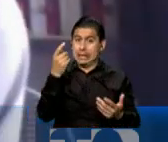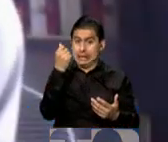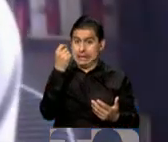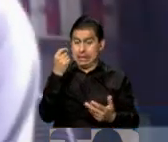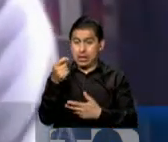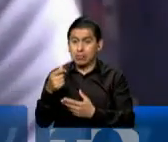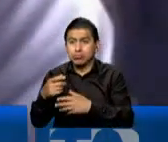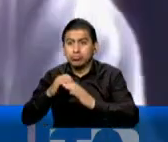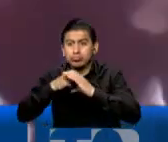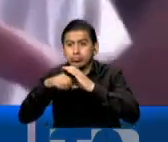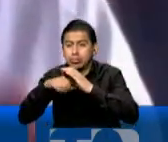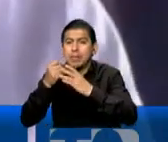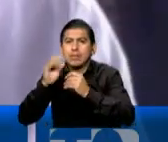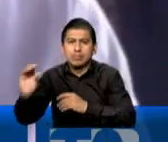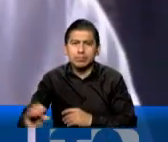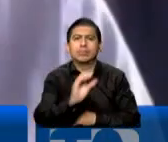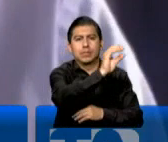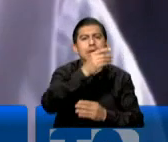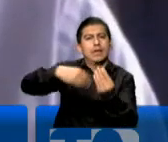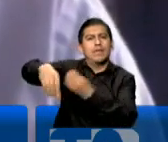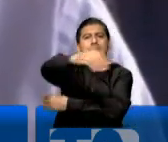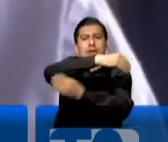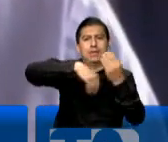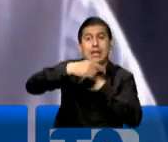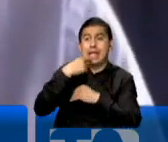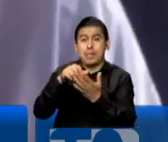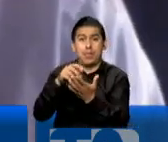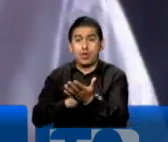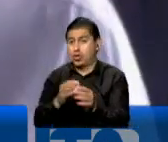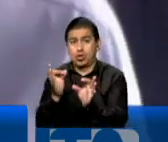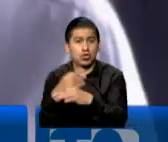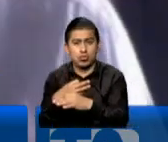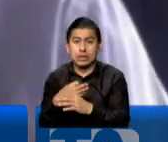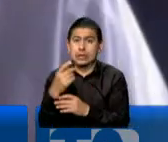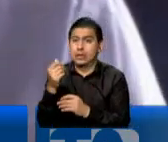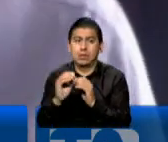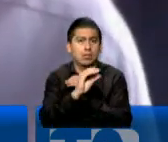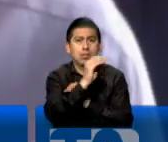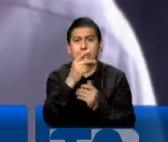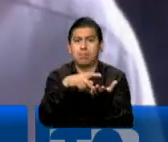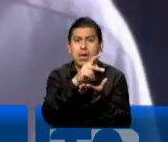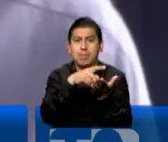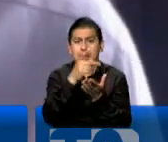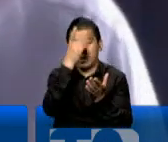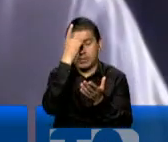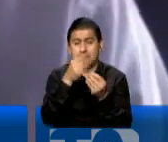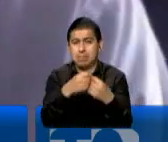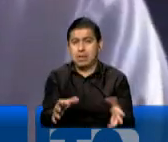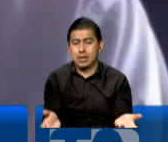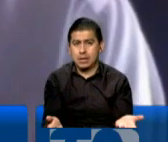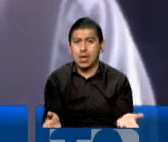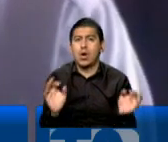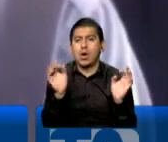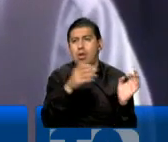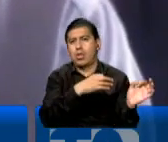que ellos pusieron ahí lo van a recuperar. Si el proyecto no funciona, obviamente ellos van a perder ese recurso o